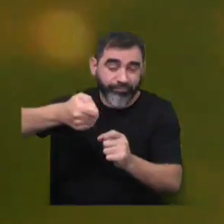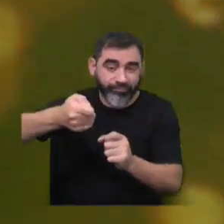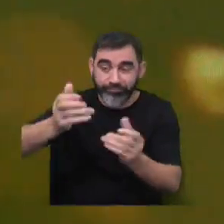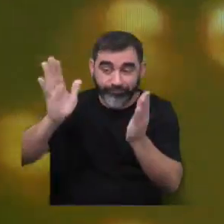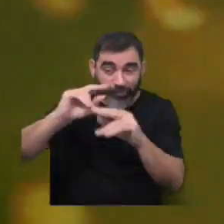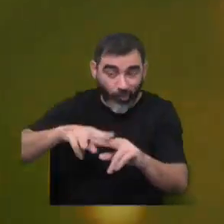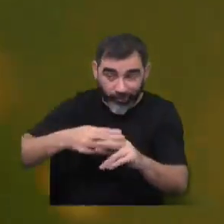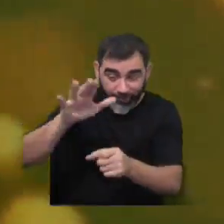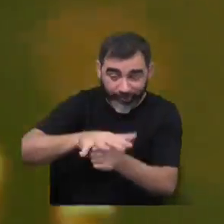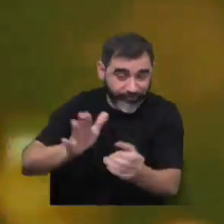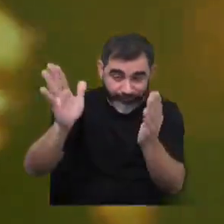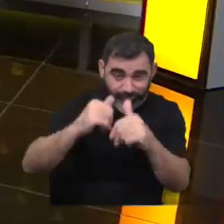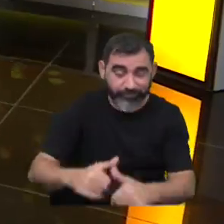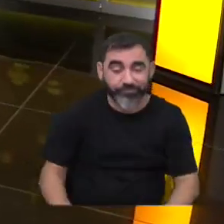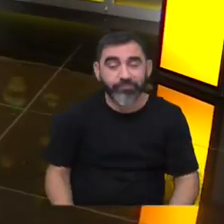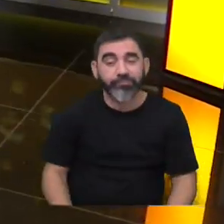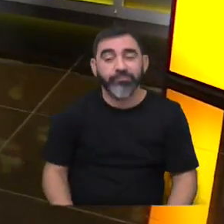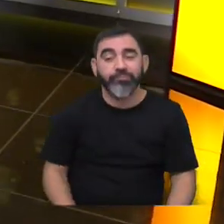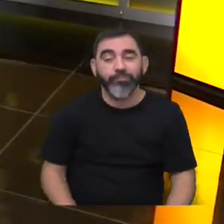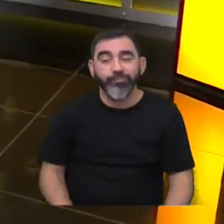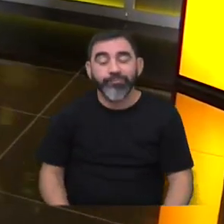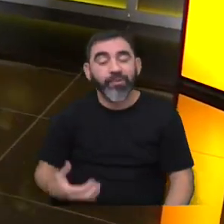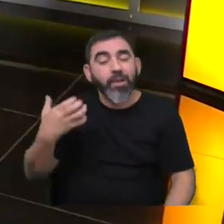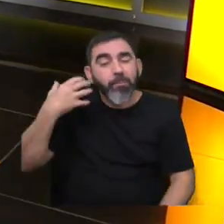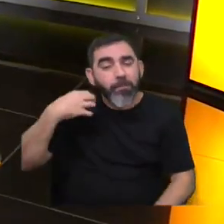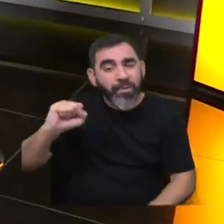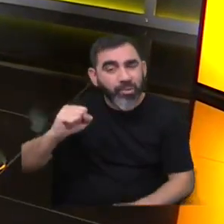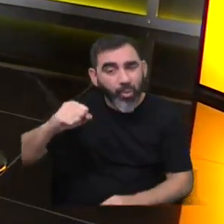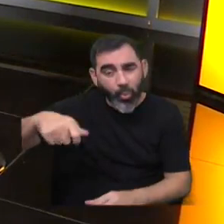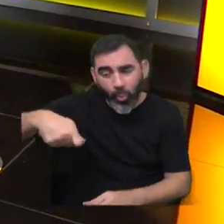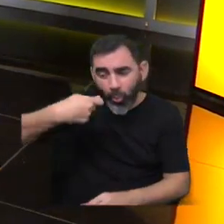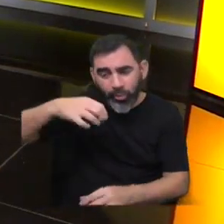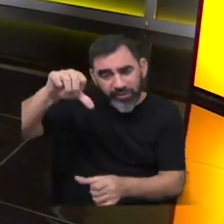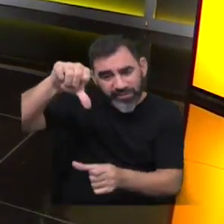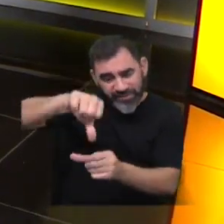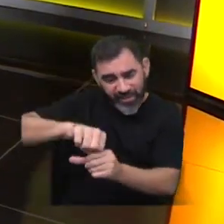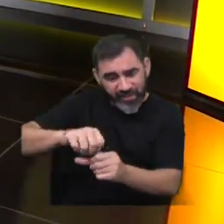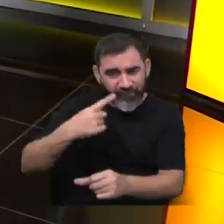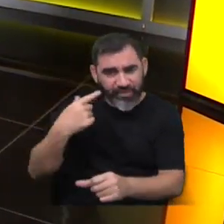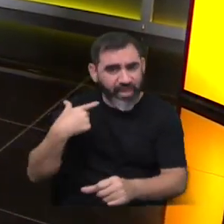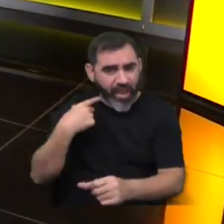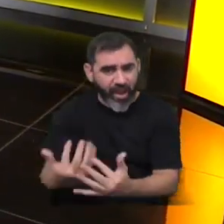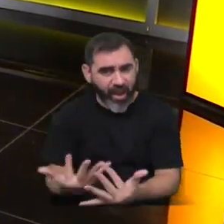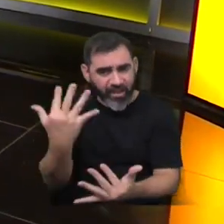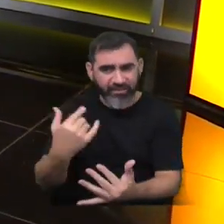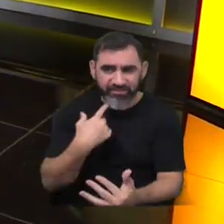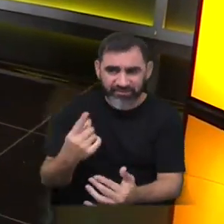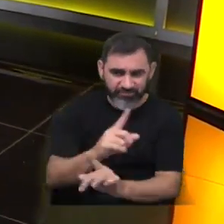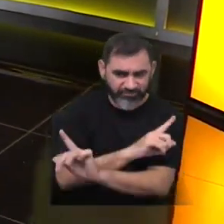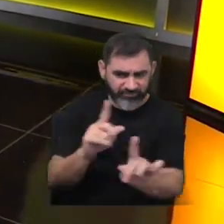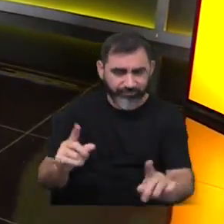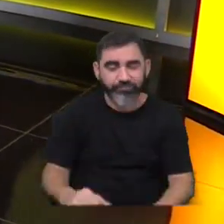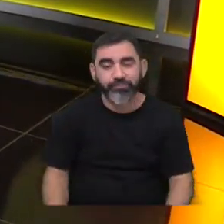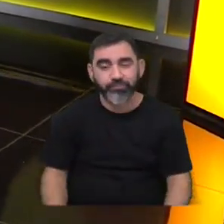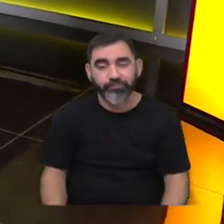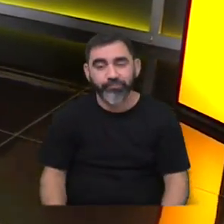volver a tapar. Exactamente. Bueno, entonces este mito, ¿no? De si la cucharita para evitar que se vaya el gas sirve o no sirve. En este camino